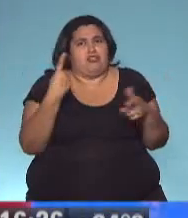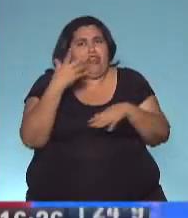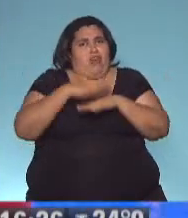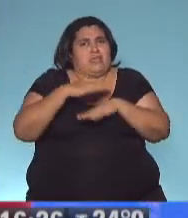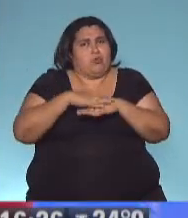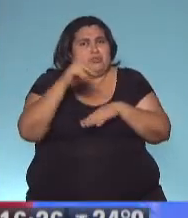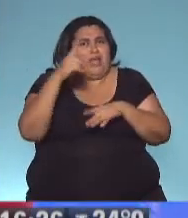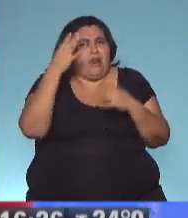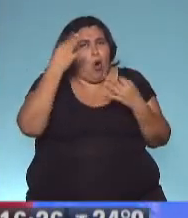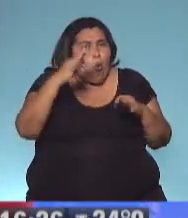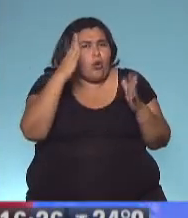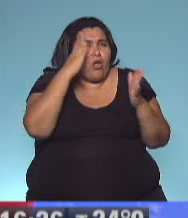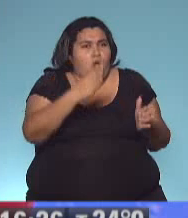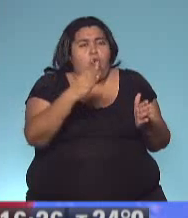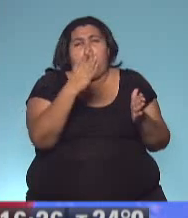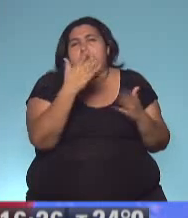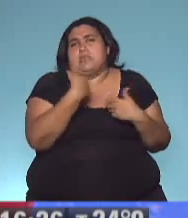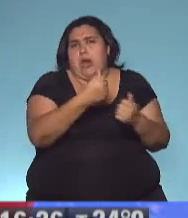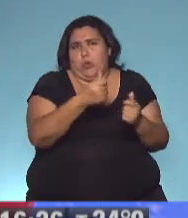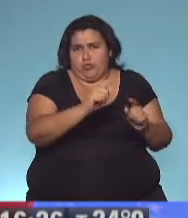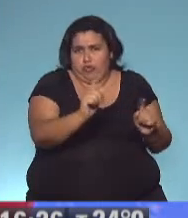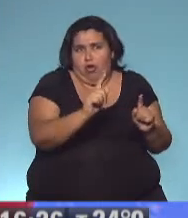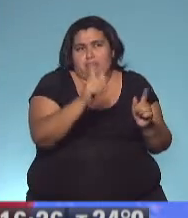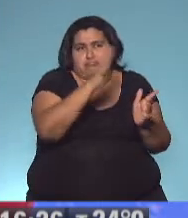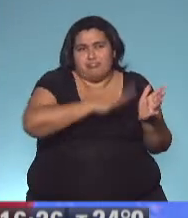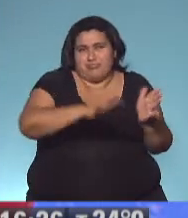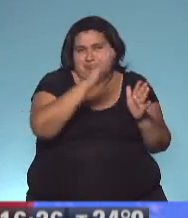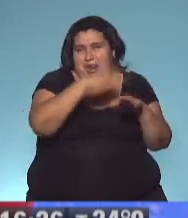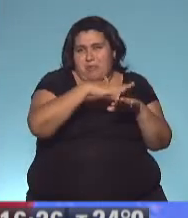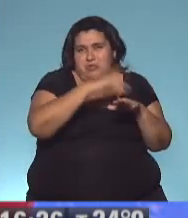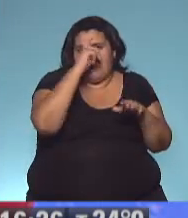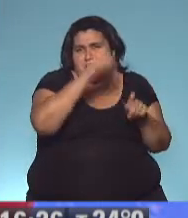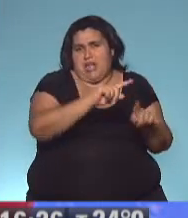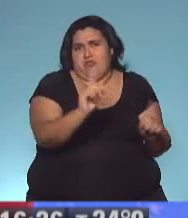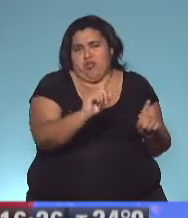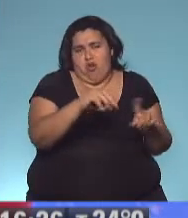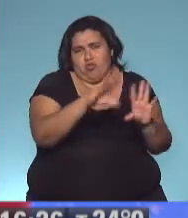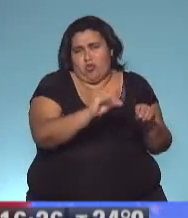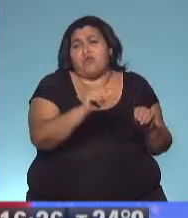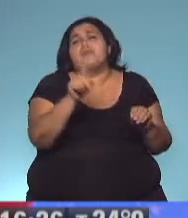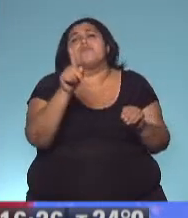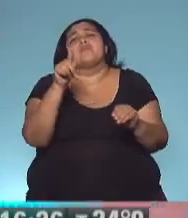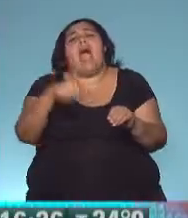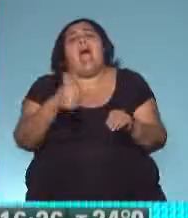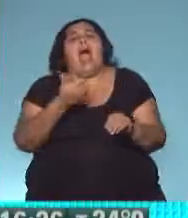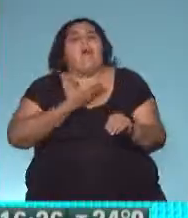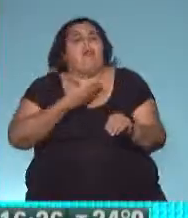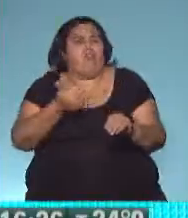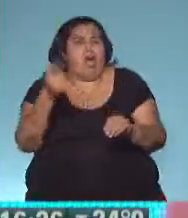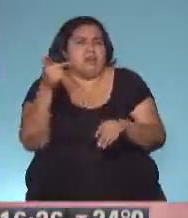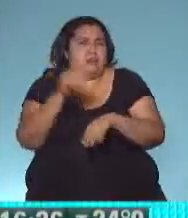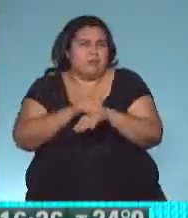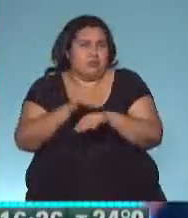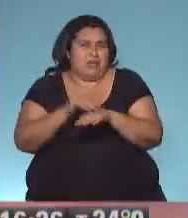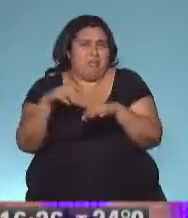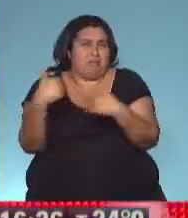de la salud. Y bueno, la AFA tuvo una gran iniciativa poniendo a disposición el predio. No solo el poner el predio de Ezeiza,